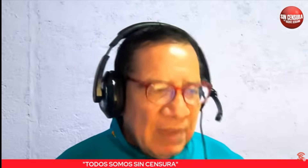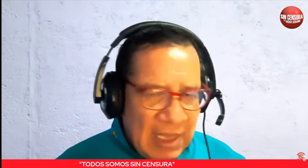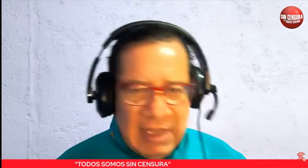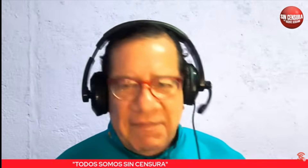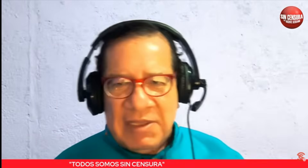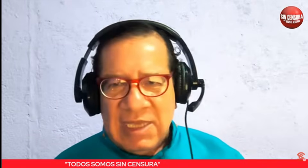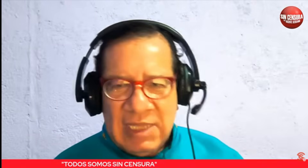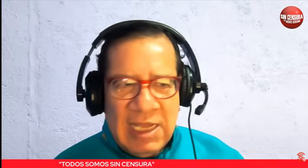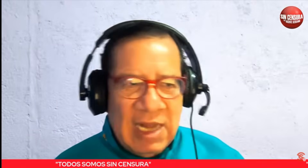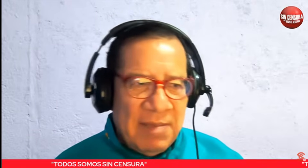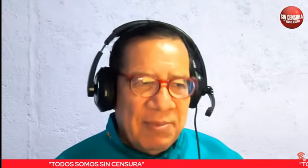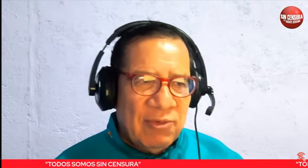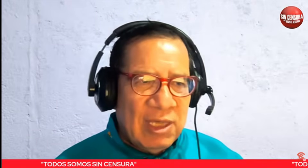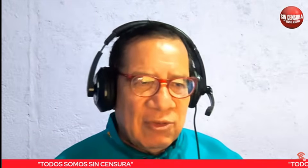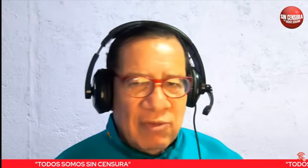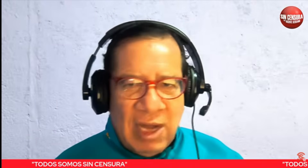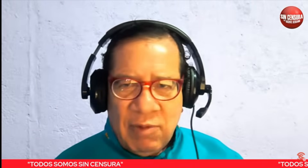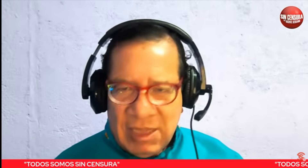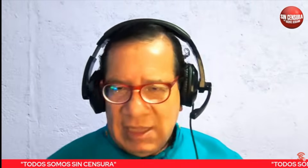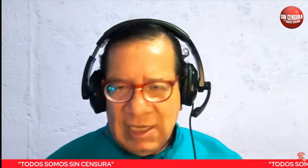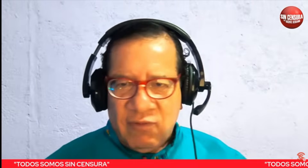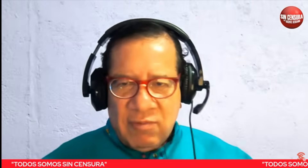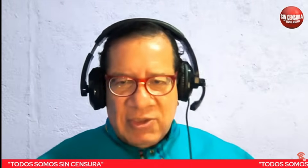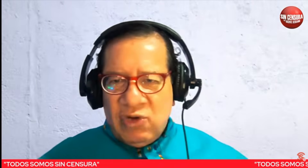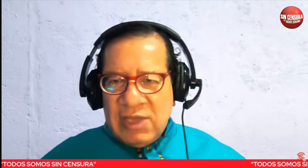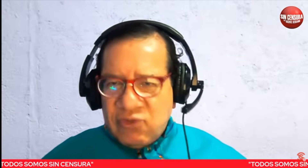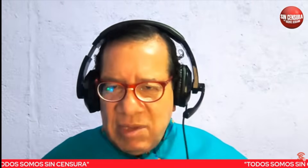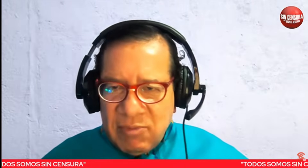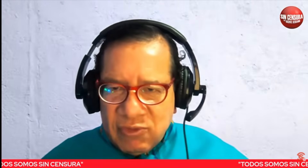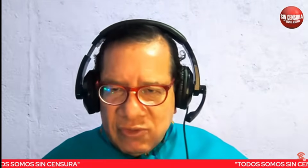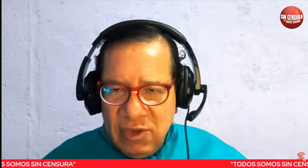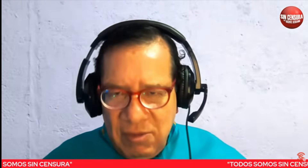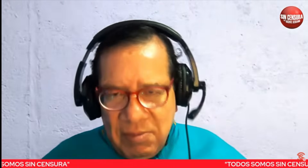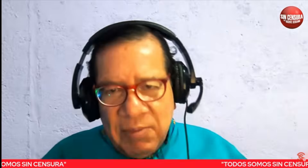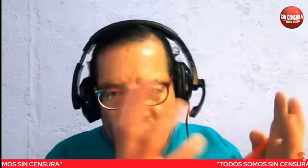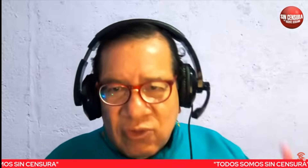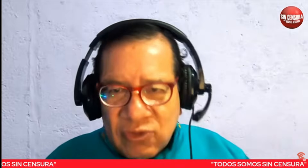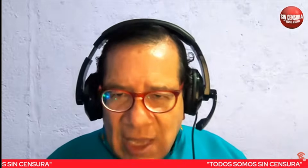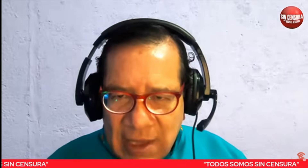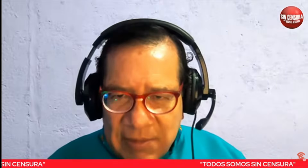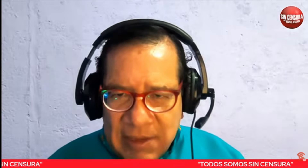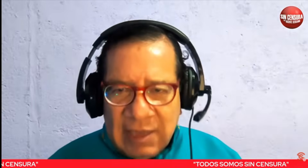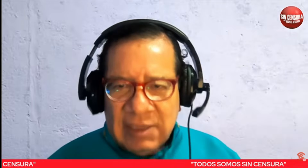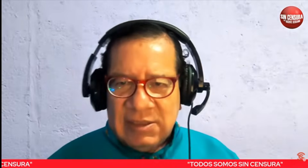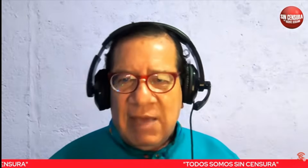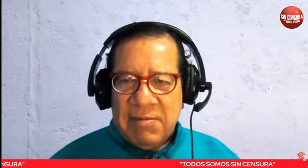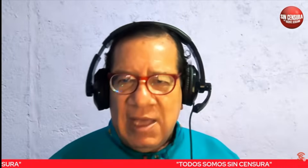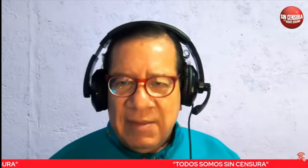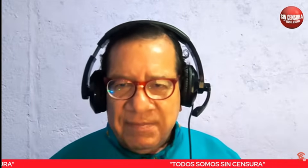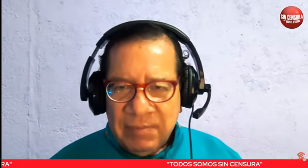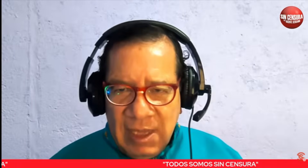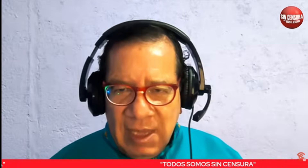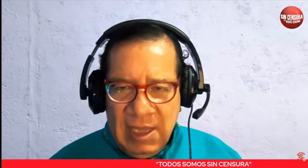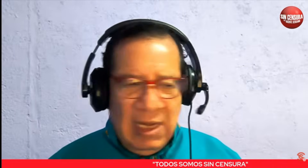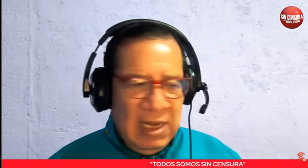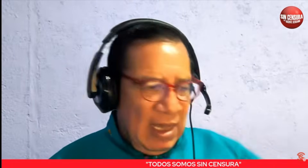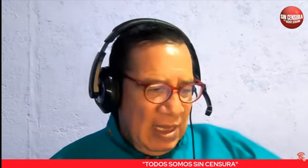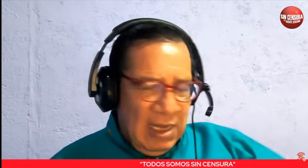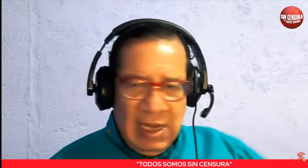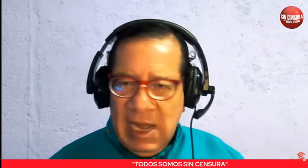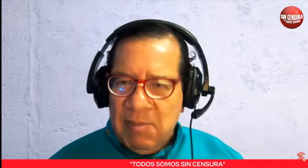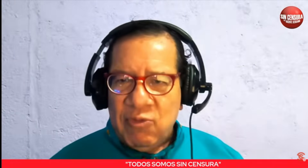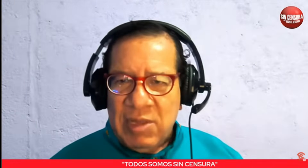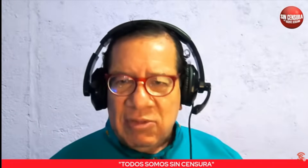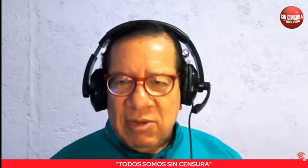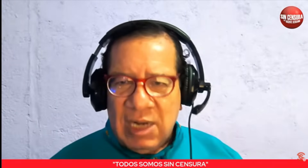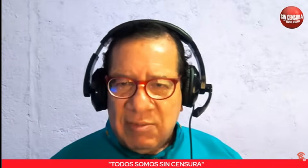partido en defensa del proyecto de la Cuarta Transformación. Eso vimos los habitantes que había